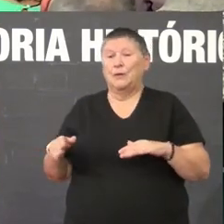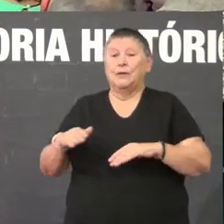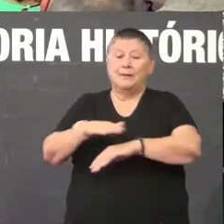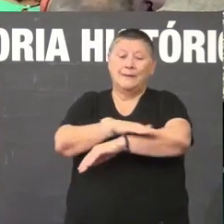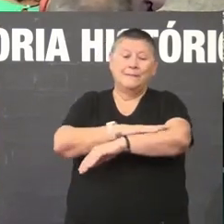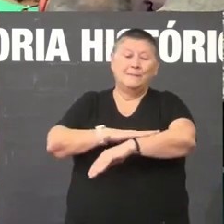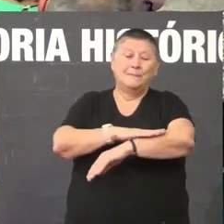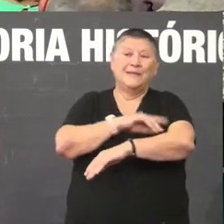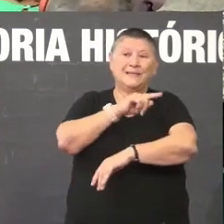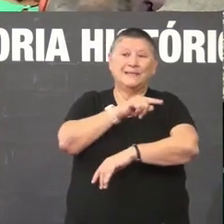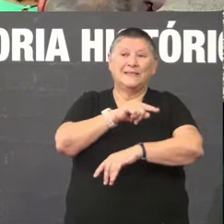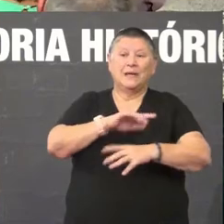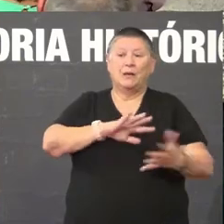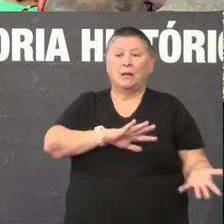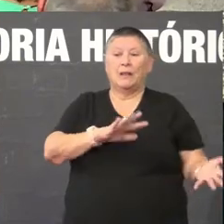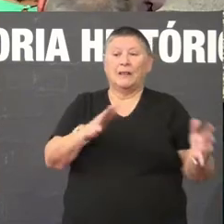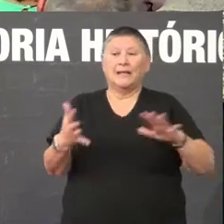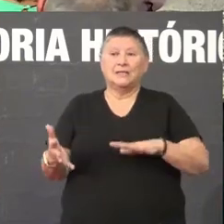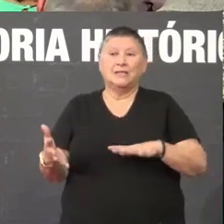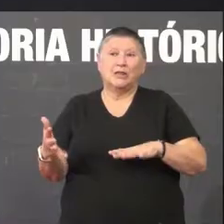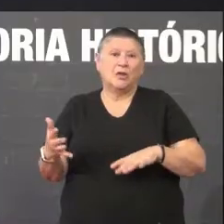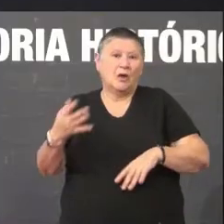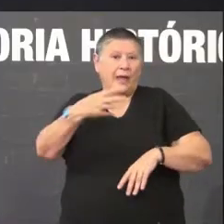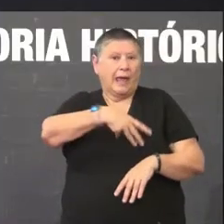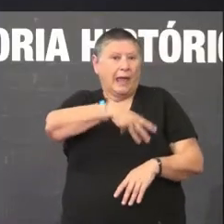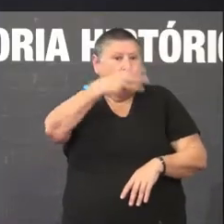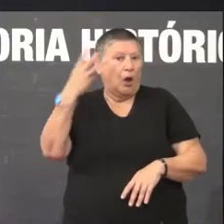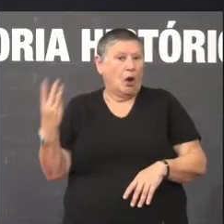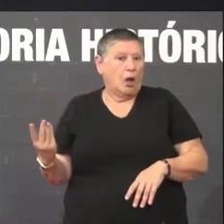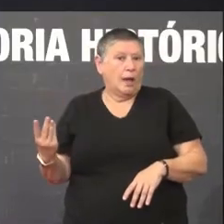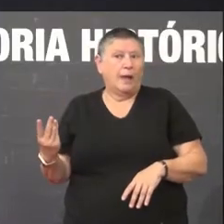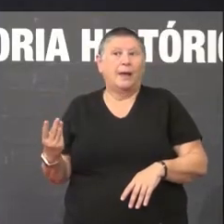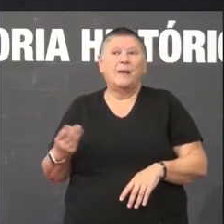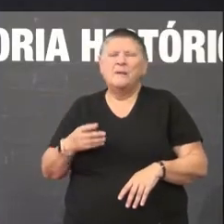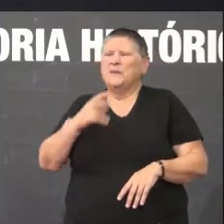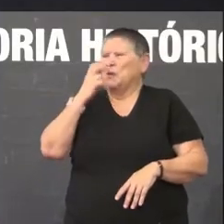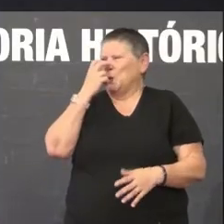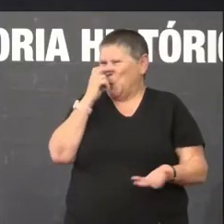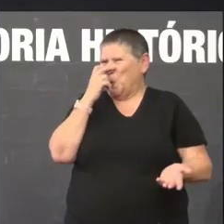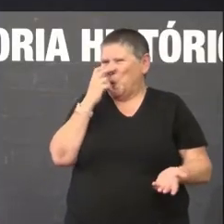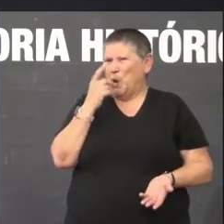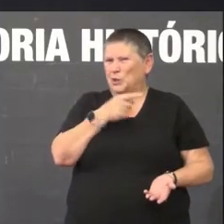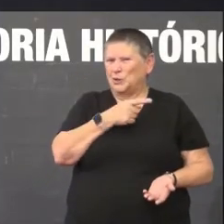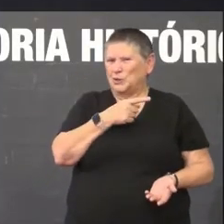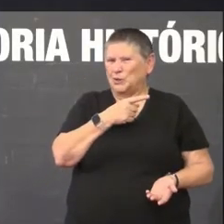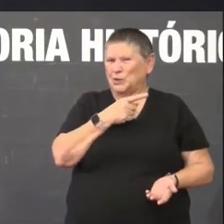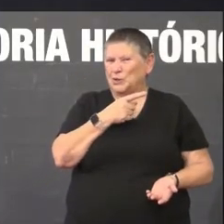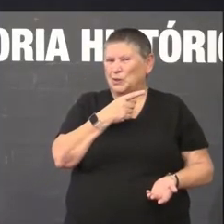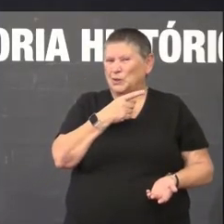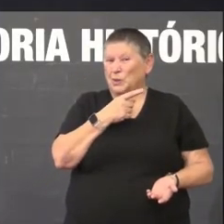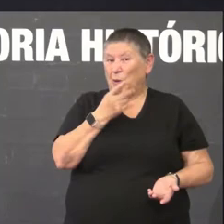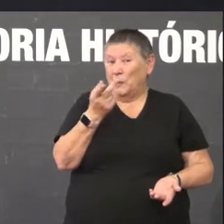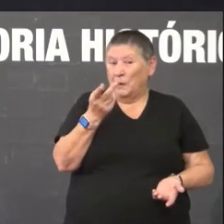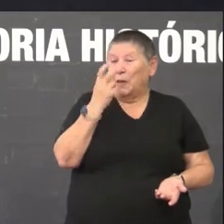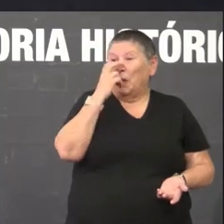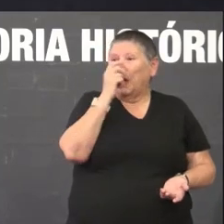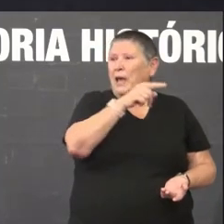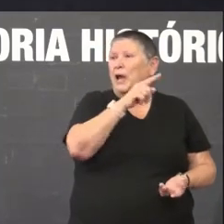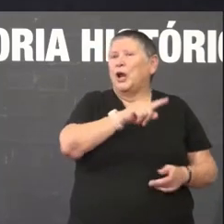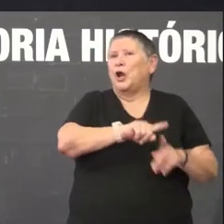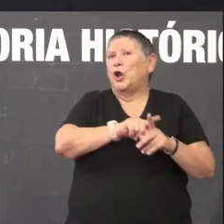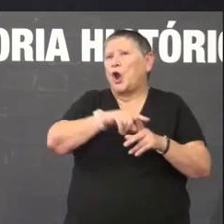Ministerio de Transición Ecolóxica. Pois, curiosamente, non contempla a pesca como unha